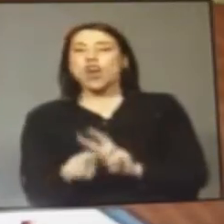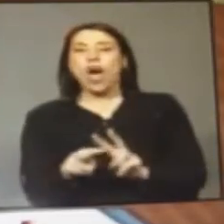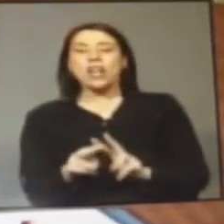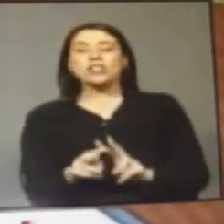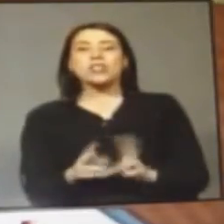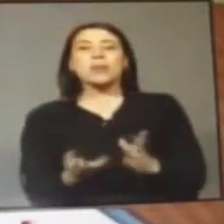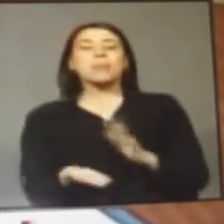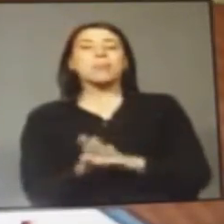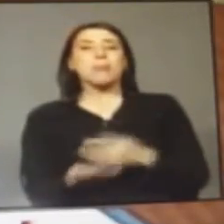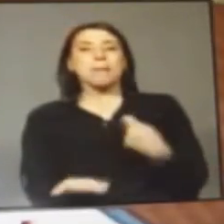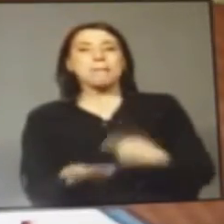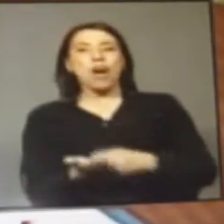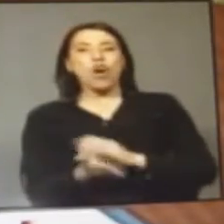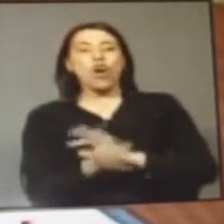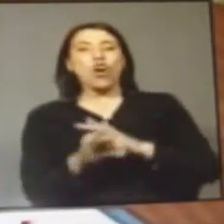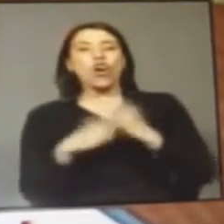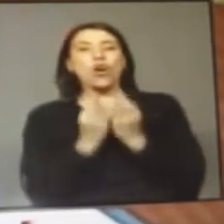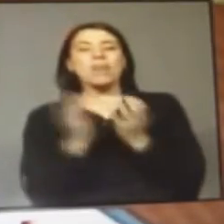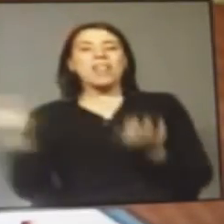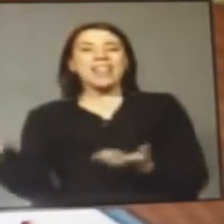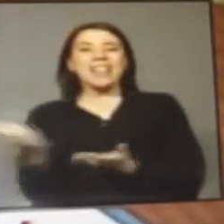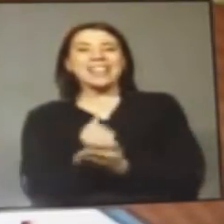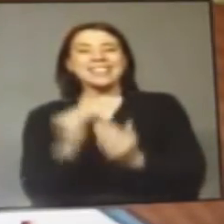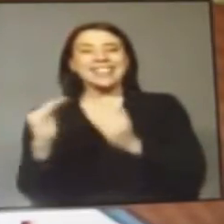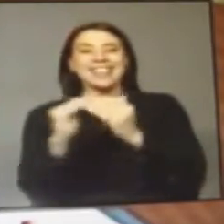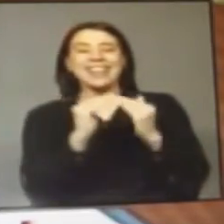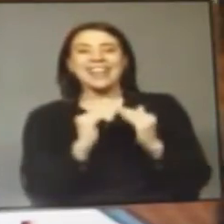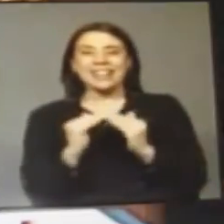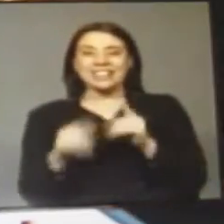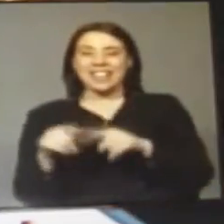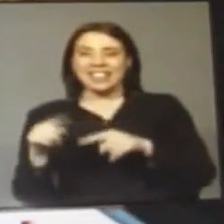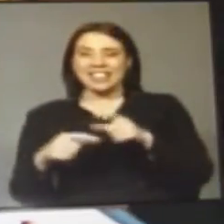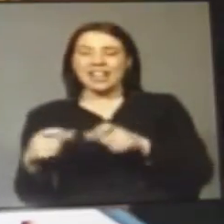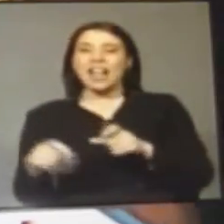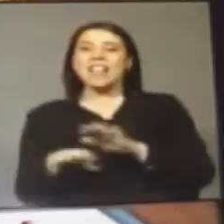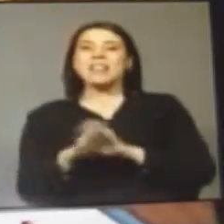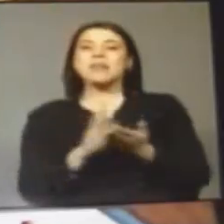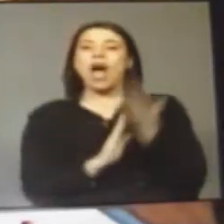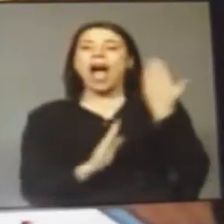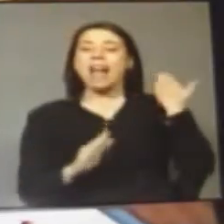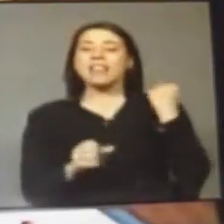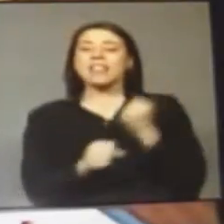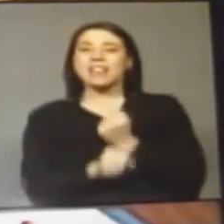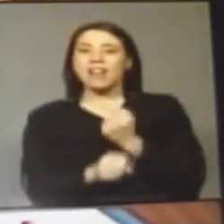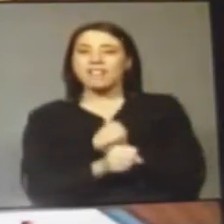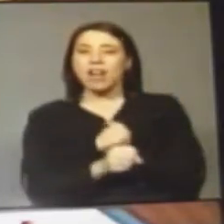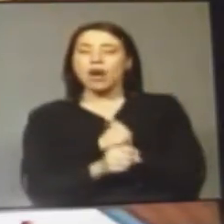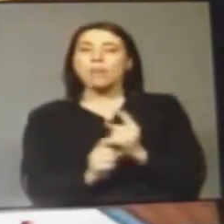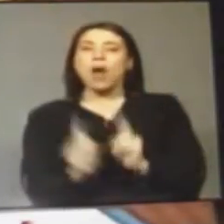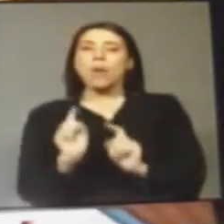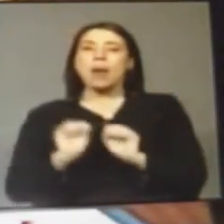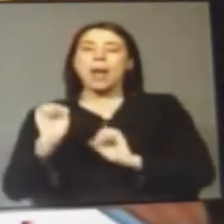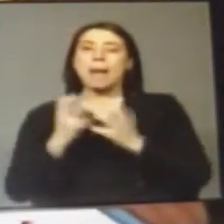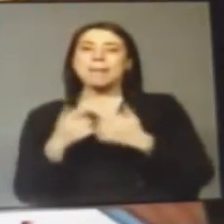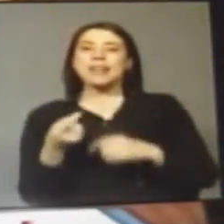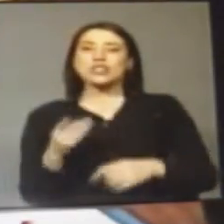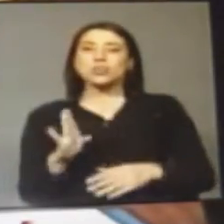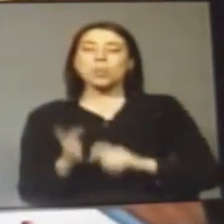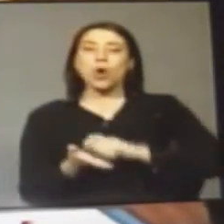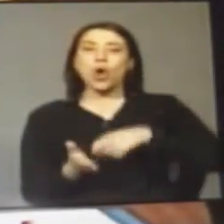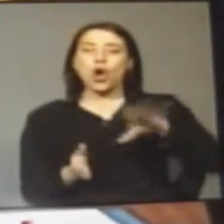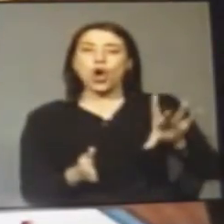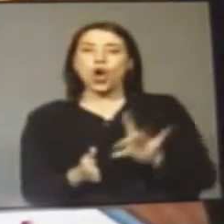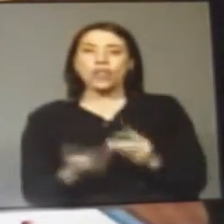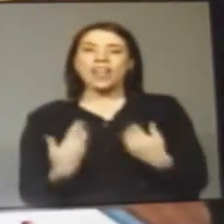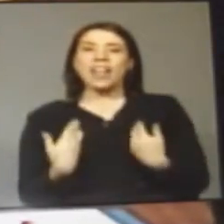la cancelación total de las expropiaciones de este tramo, el término anticipado de obras por parte de algunas empresas subcontratistas